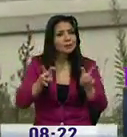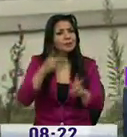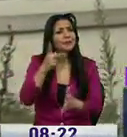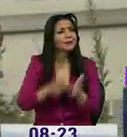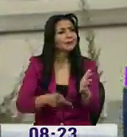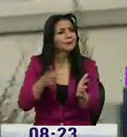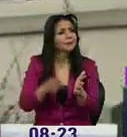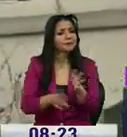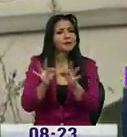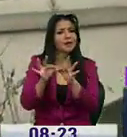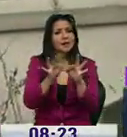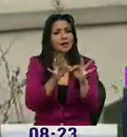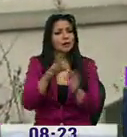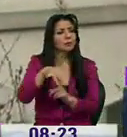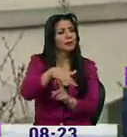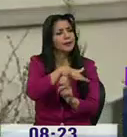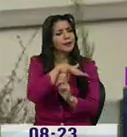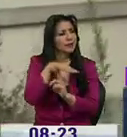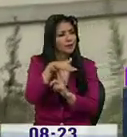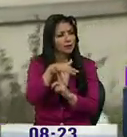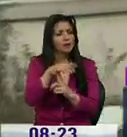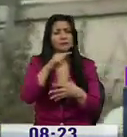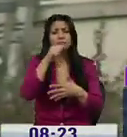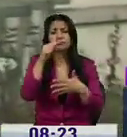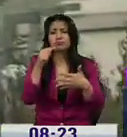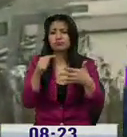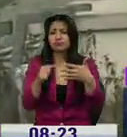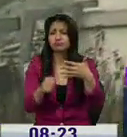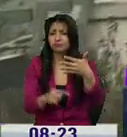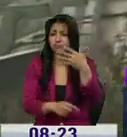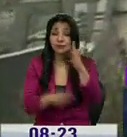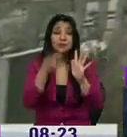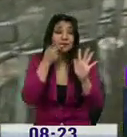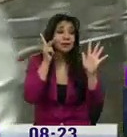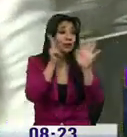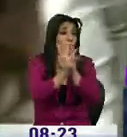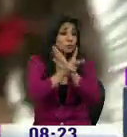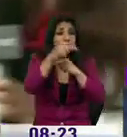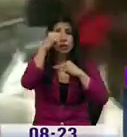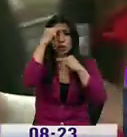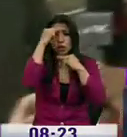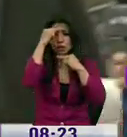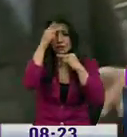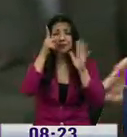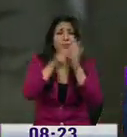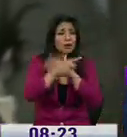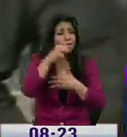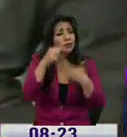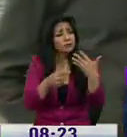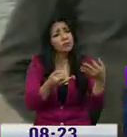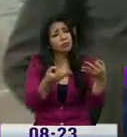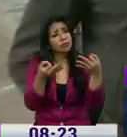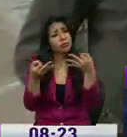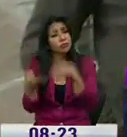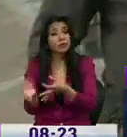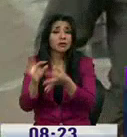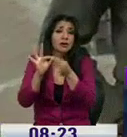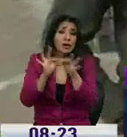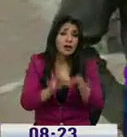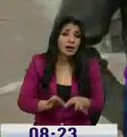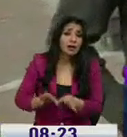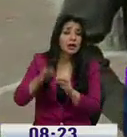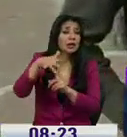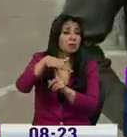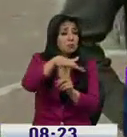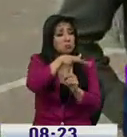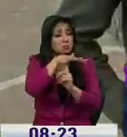pasa con el arreglo de los parques. Nosotros tenemos muchísimas denuncias de nuestro noticiero que se están demorando mucho en arreglar, en darles